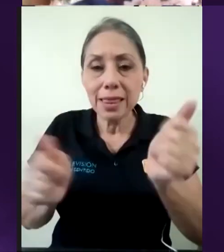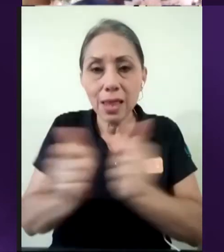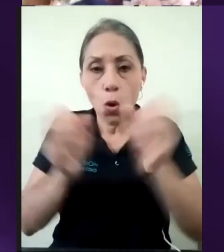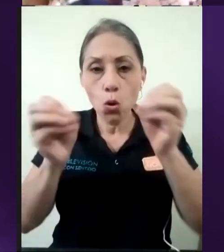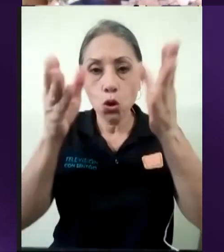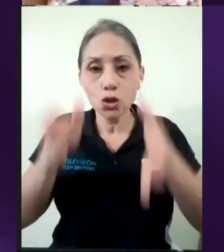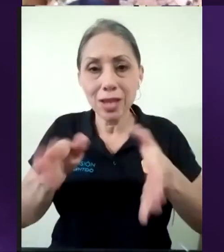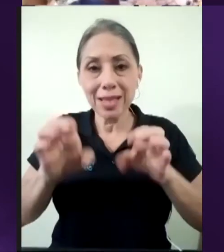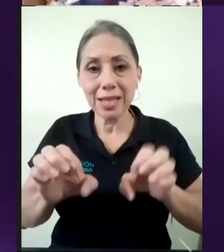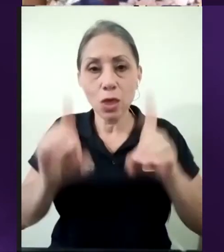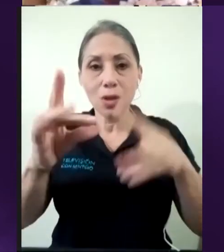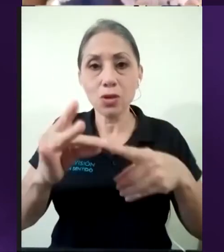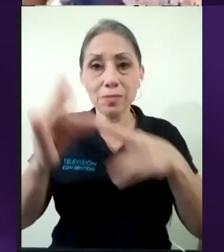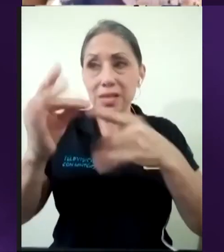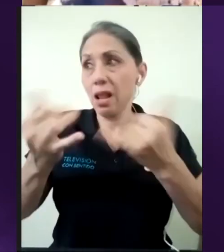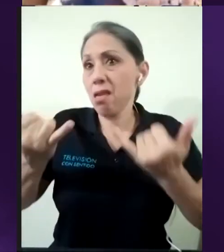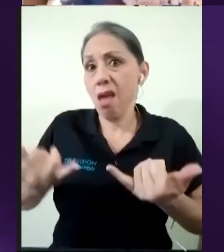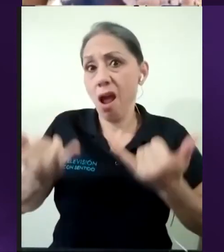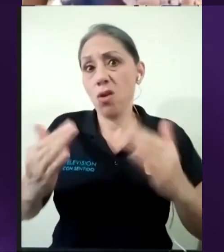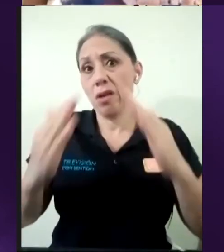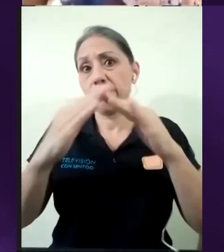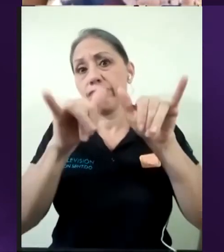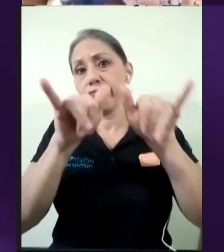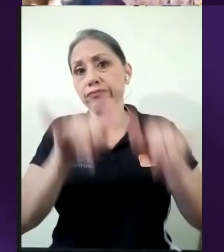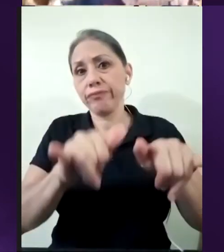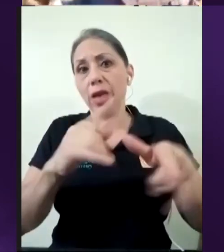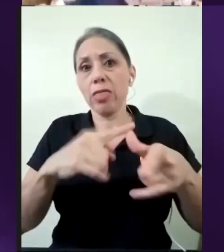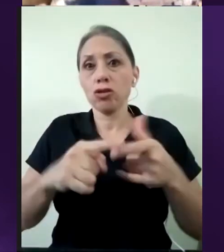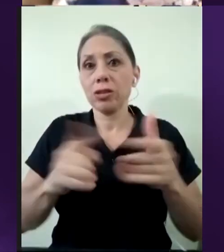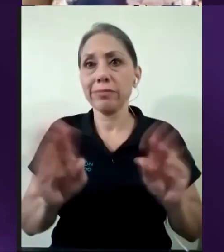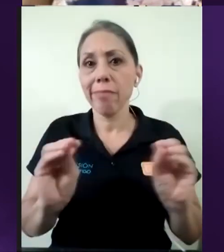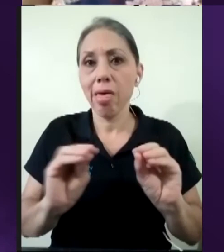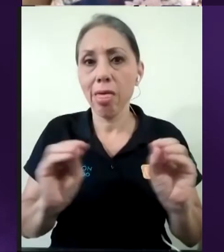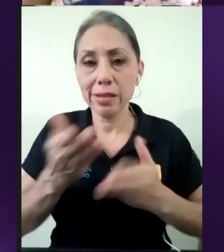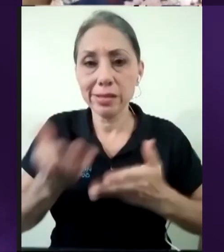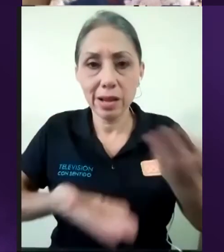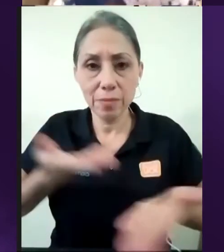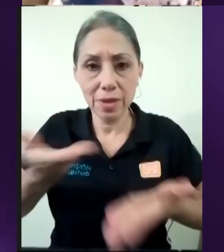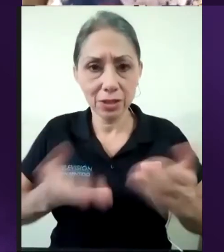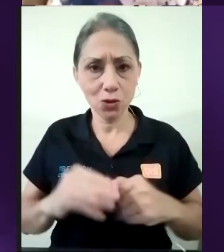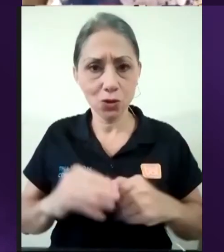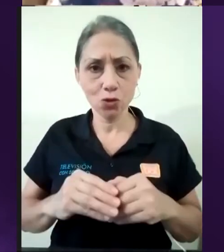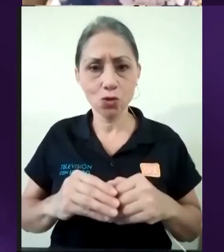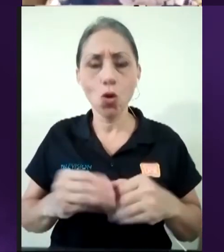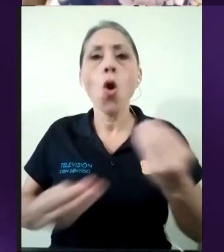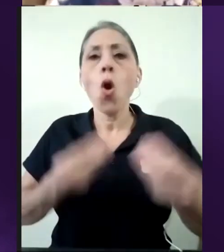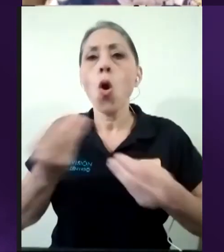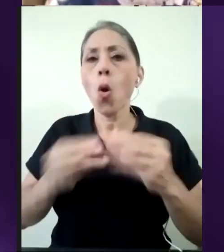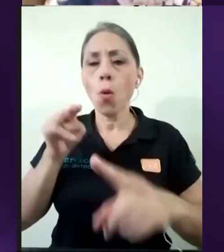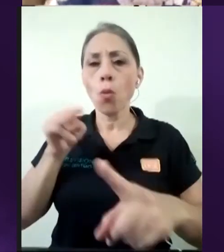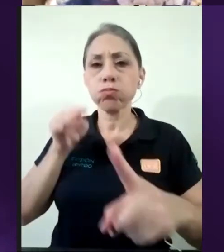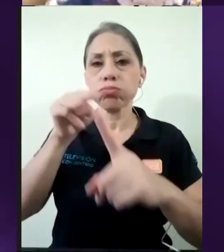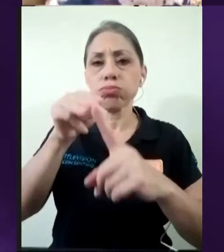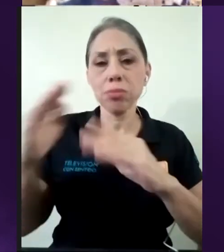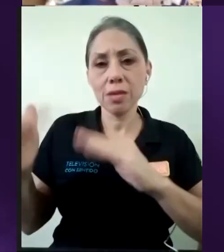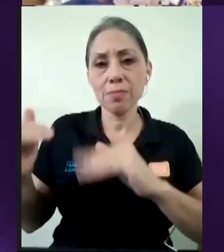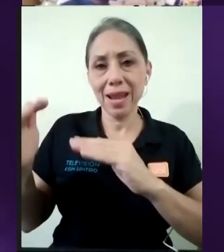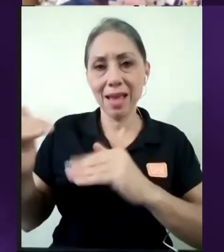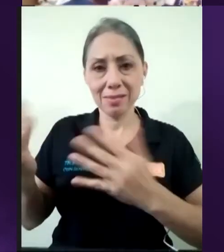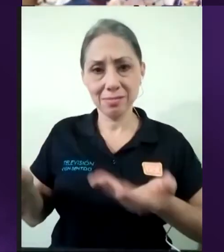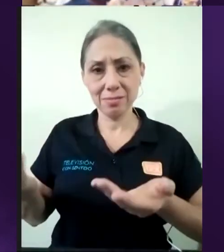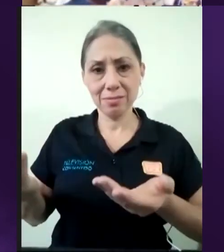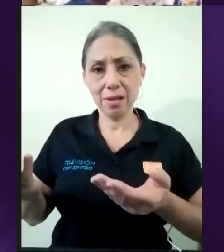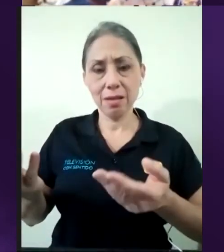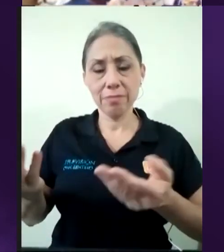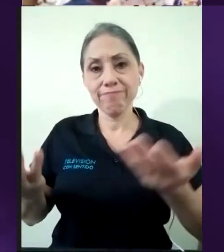de recibir estos servicios. Cómo también transmitir ese mensaje de esperanza y de que la persona de